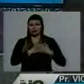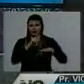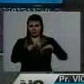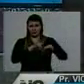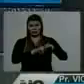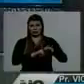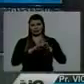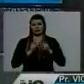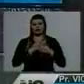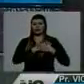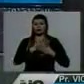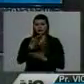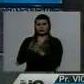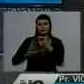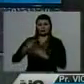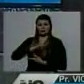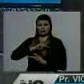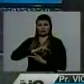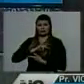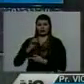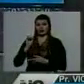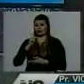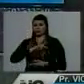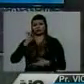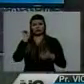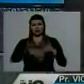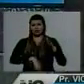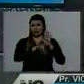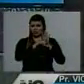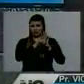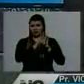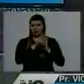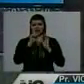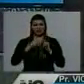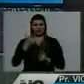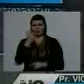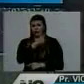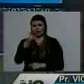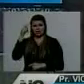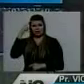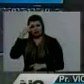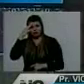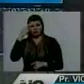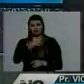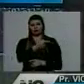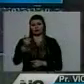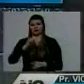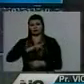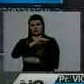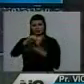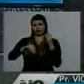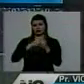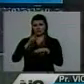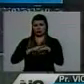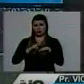y por el prójimo. Que no respeta las leyes, tampoco respeta a los conciudadanos paraguayos.